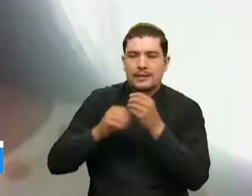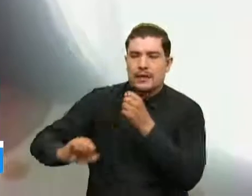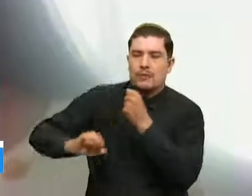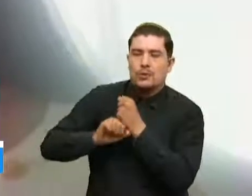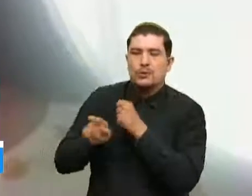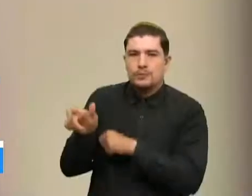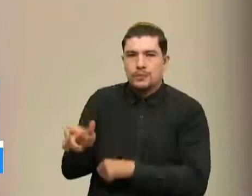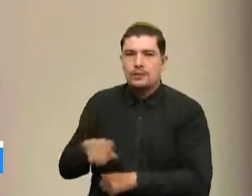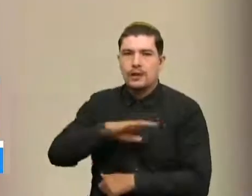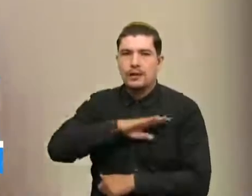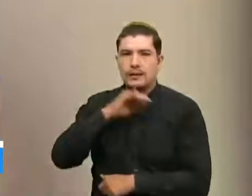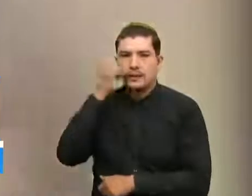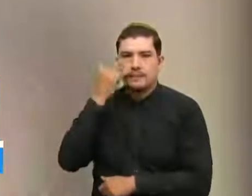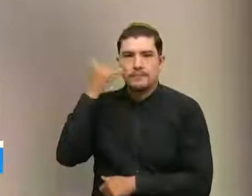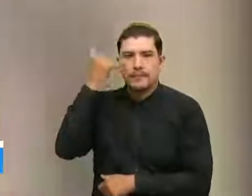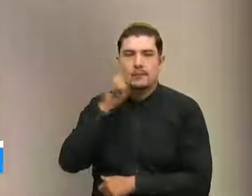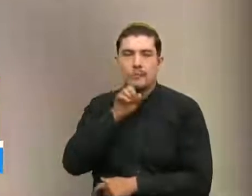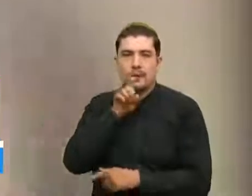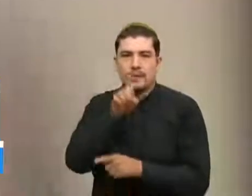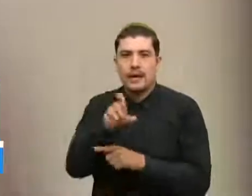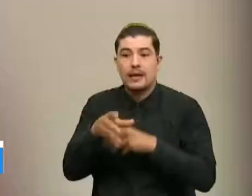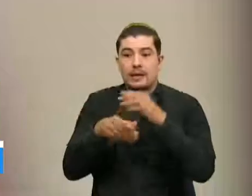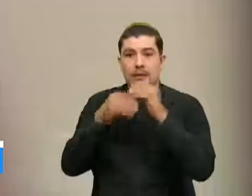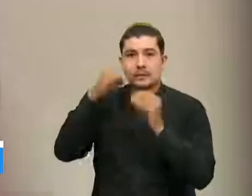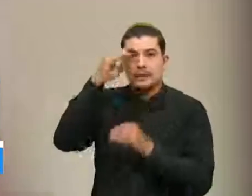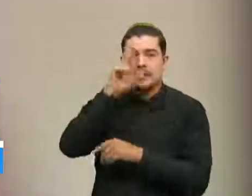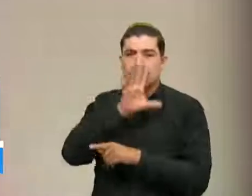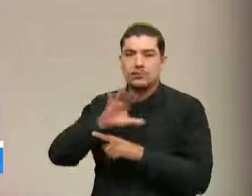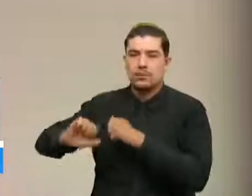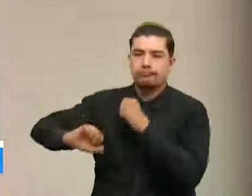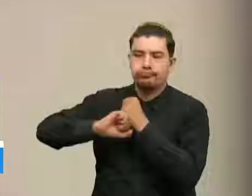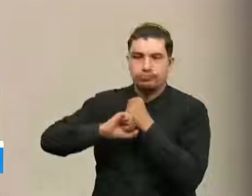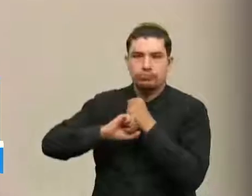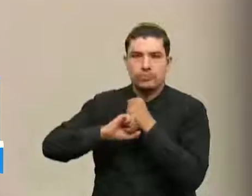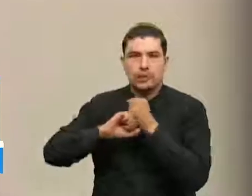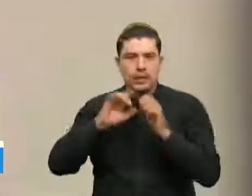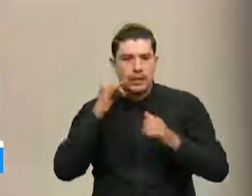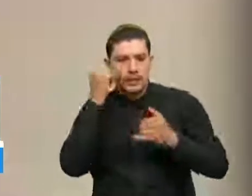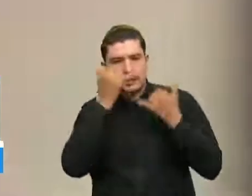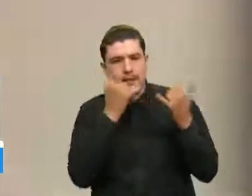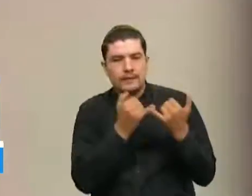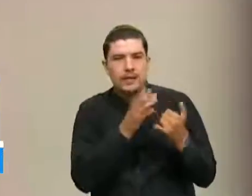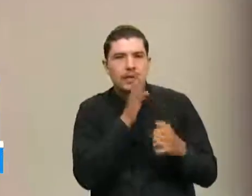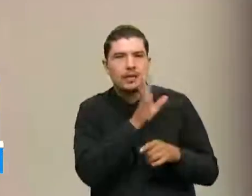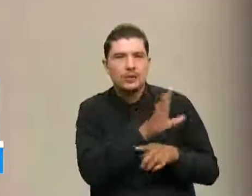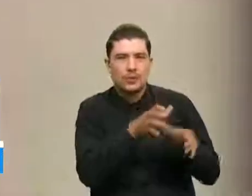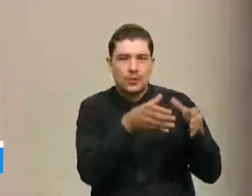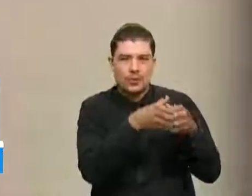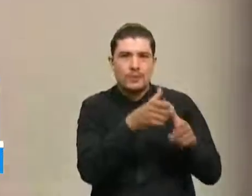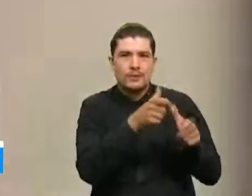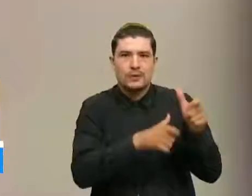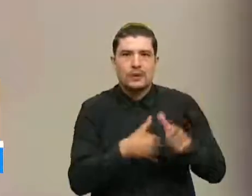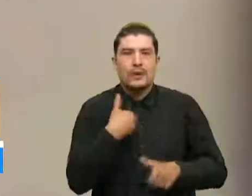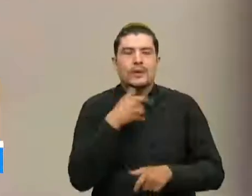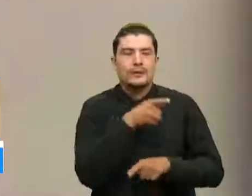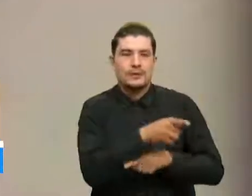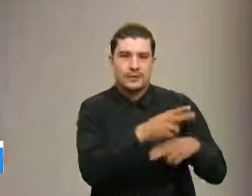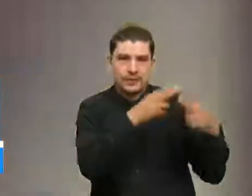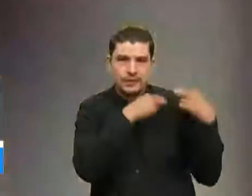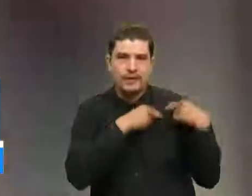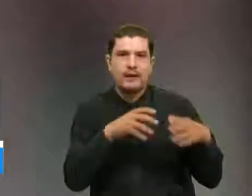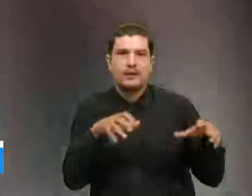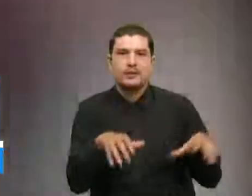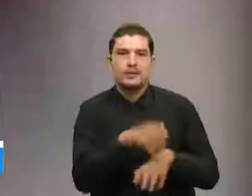cárdenas y la policía nacional donde se logró la captura de un grupo de jóvenes como autores de estos hechos